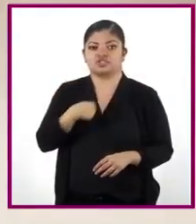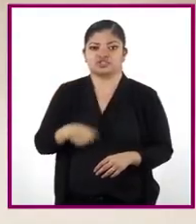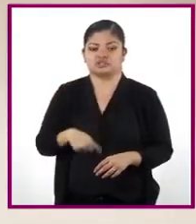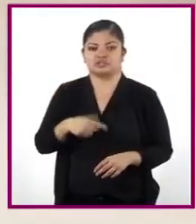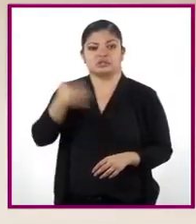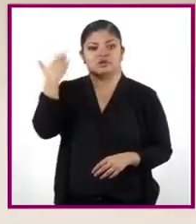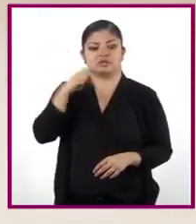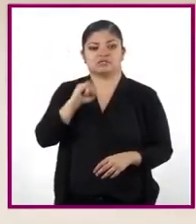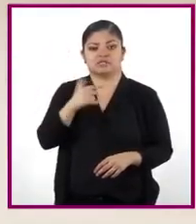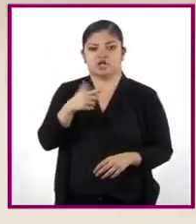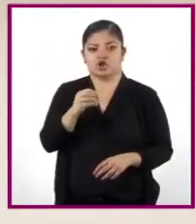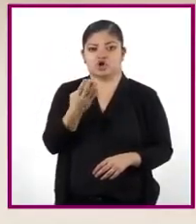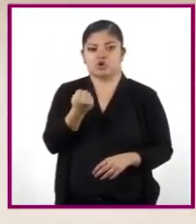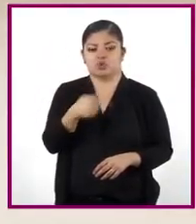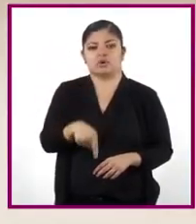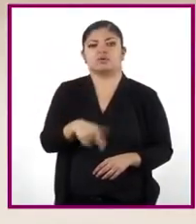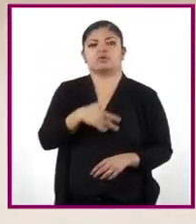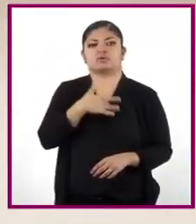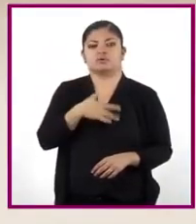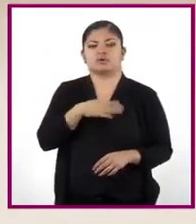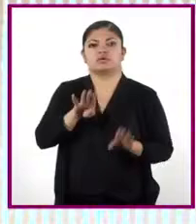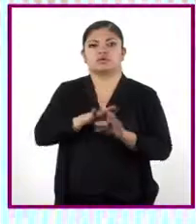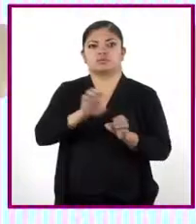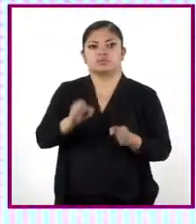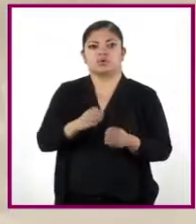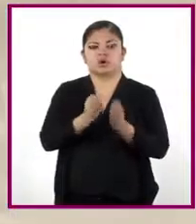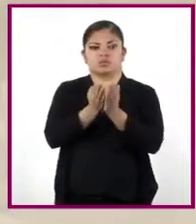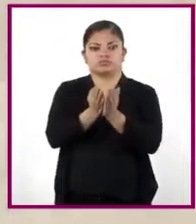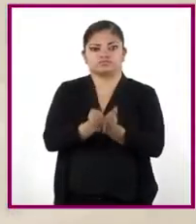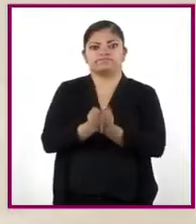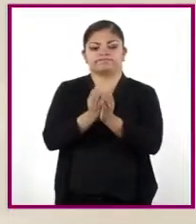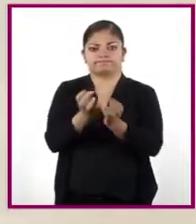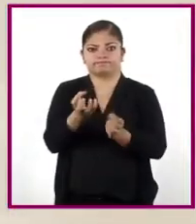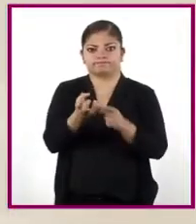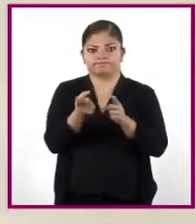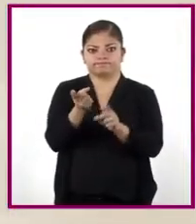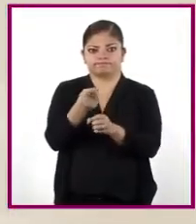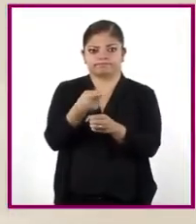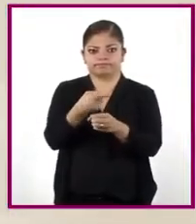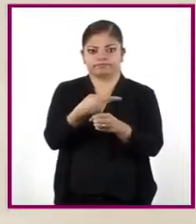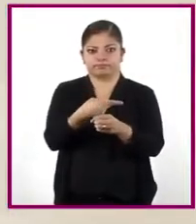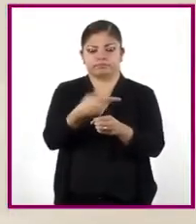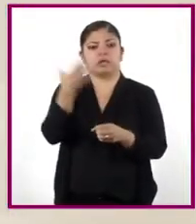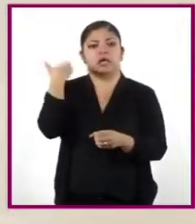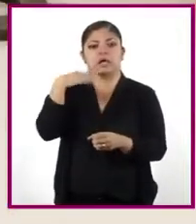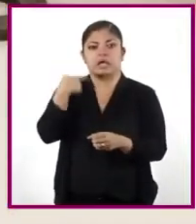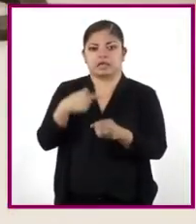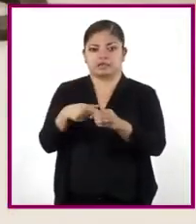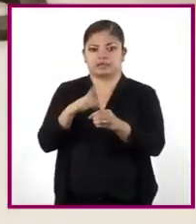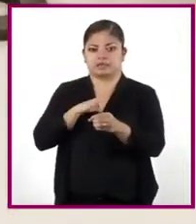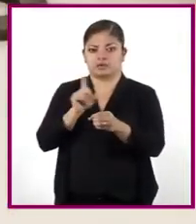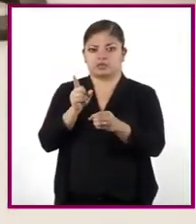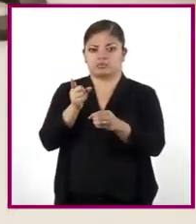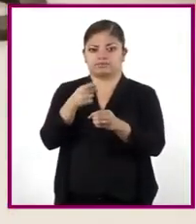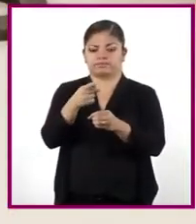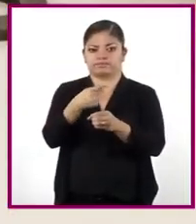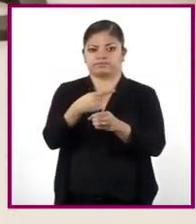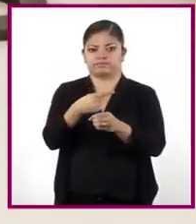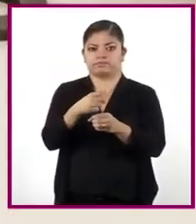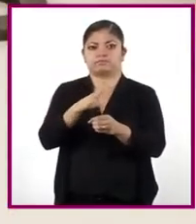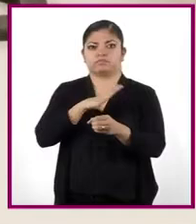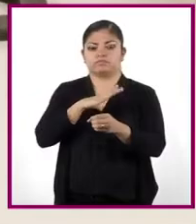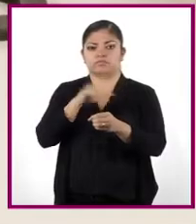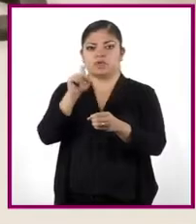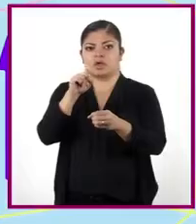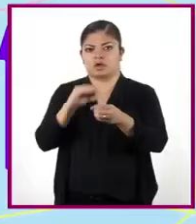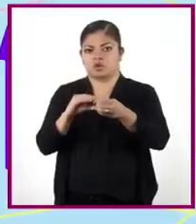para determinar las direcciones en mar abierto. En un inicio era una aguja imantada flotando en una vasija llena